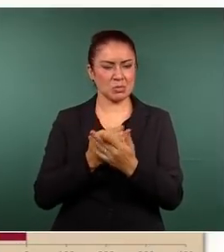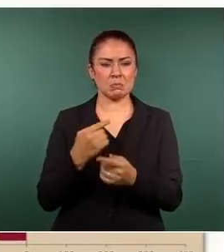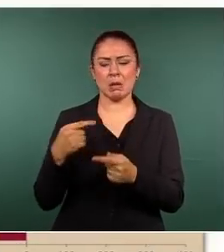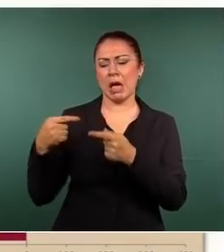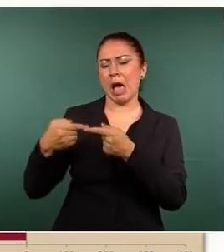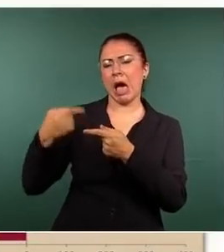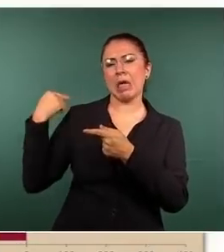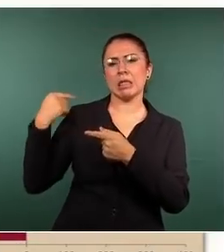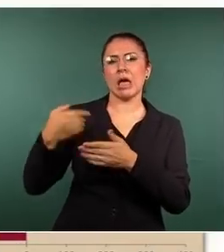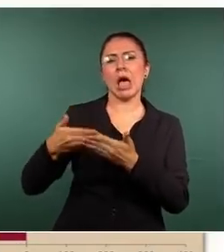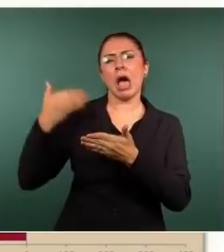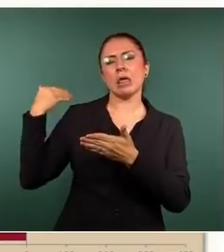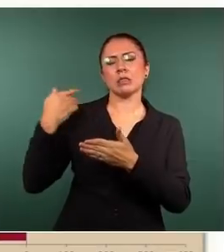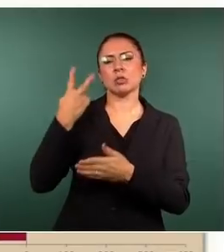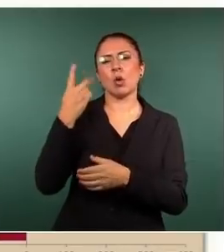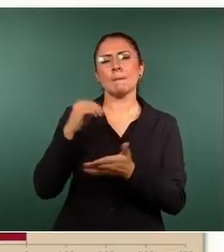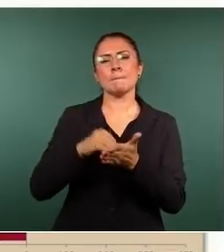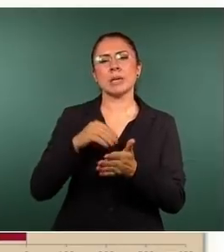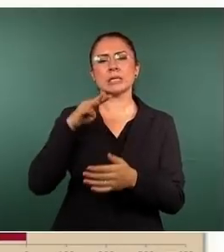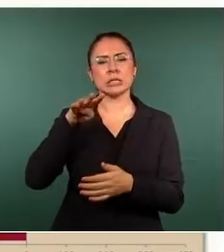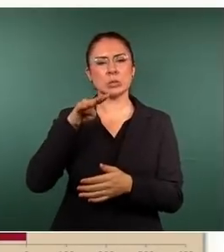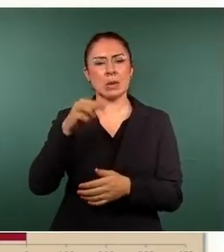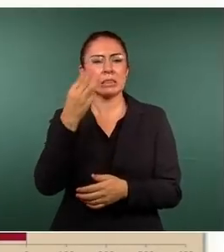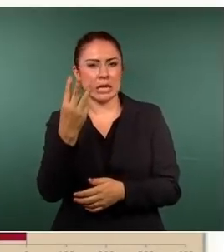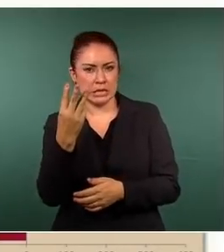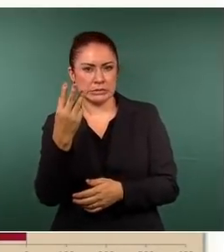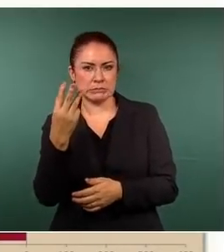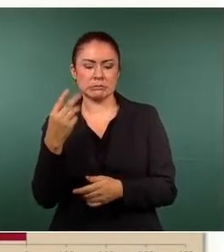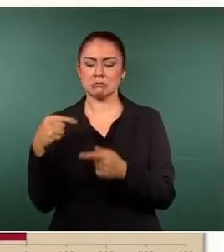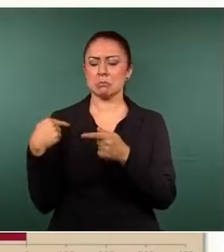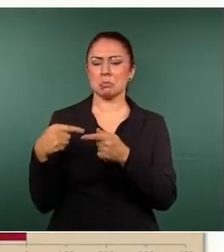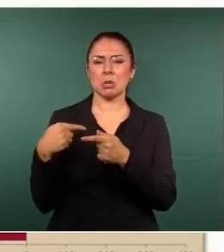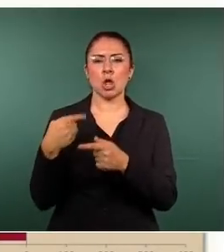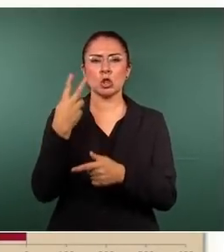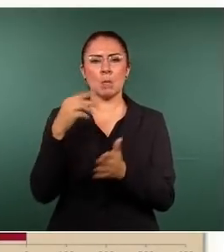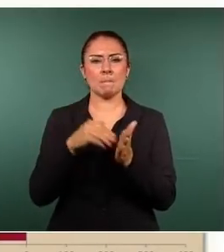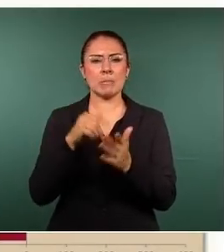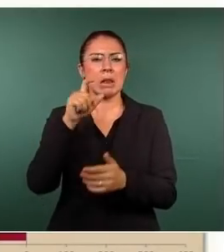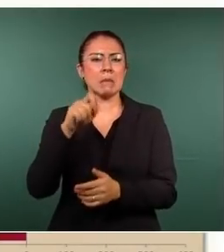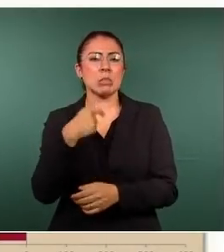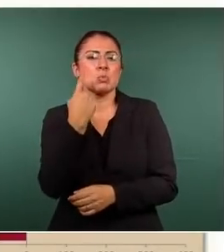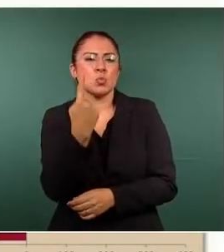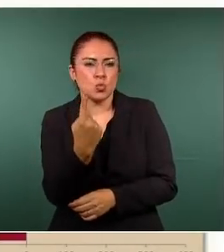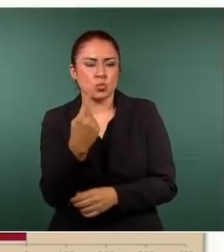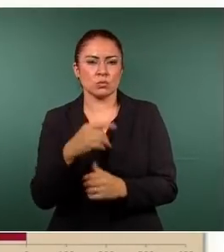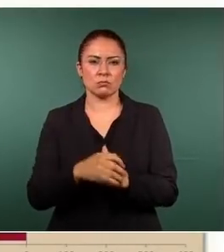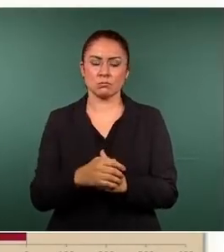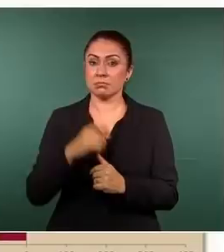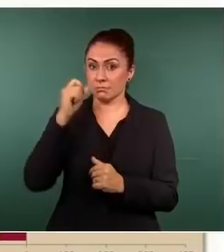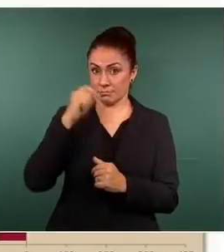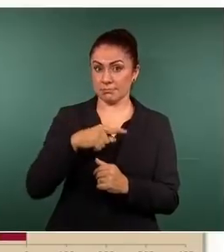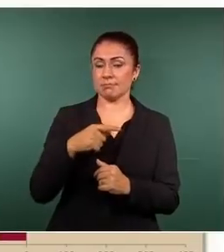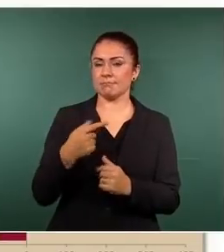2019 número muy reducido 1 en este año y extorsiones